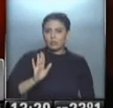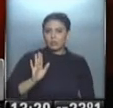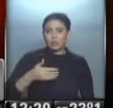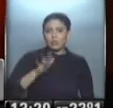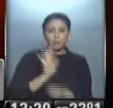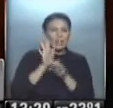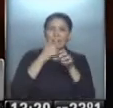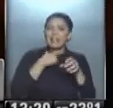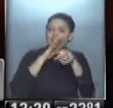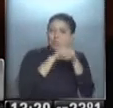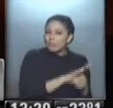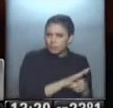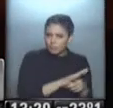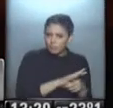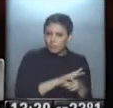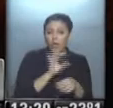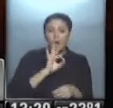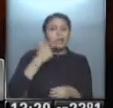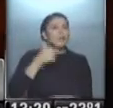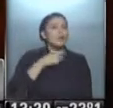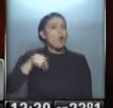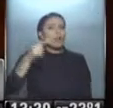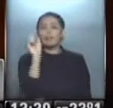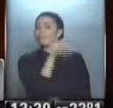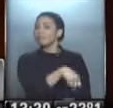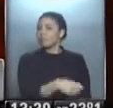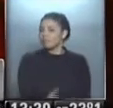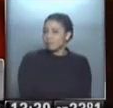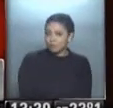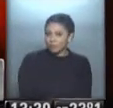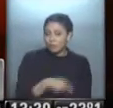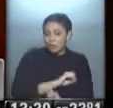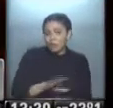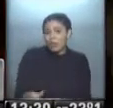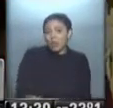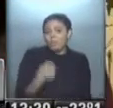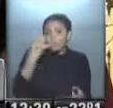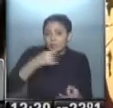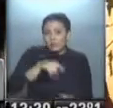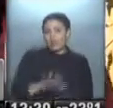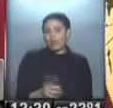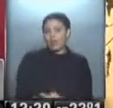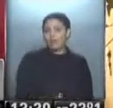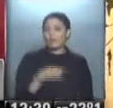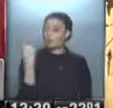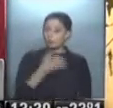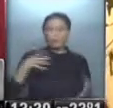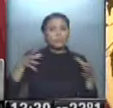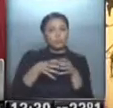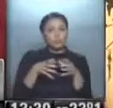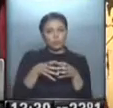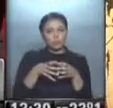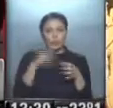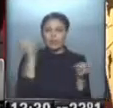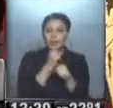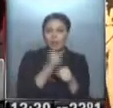suelen esconder o, lo que es peor, invisibilizar, hacer de cuenta que no existe y está. Para nosotros como colectivo